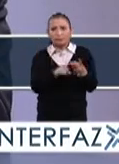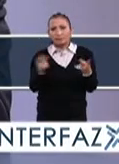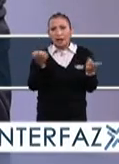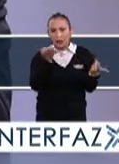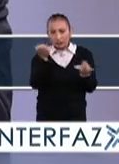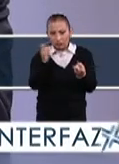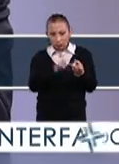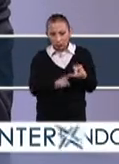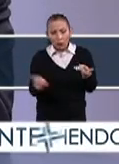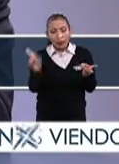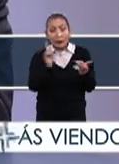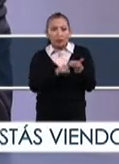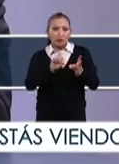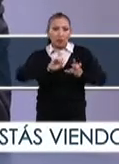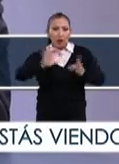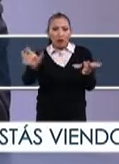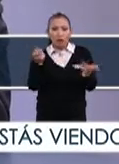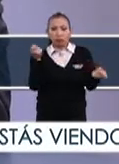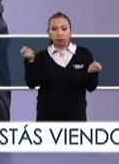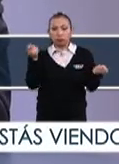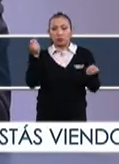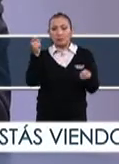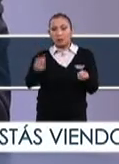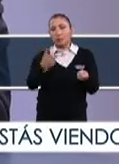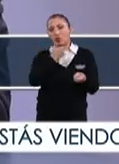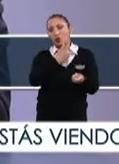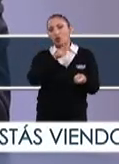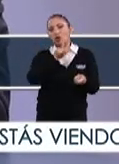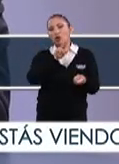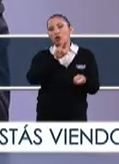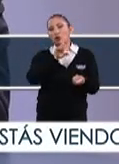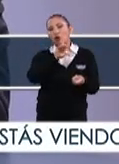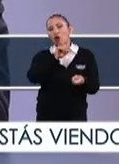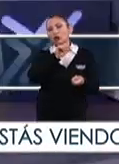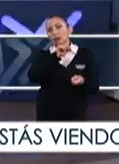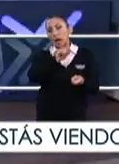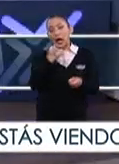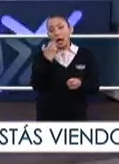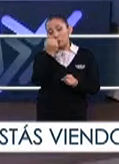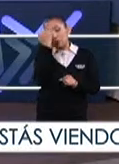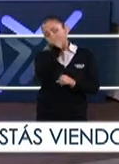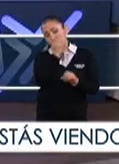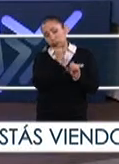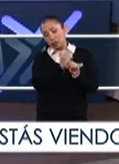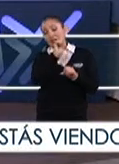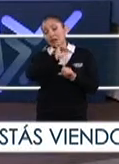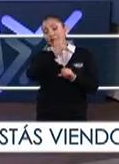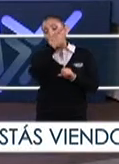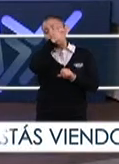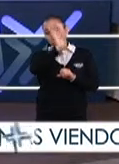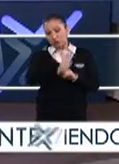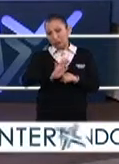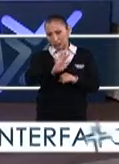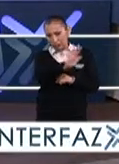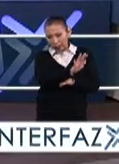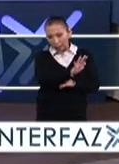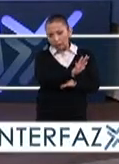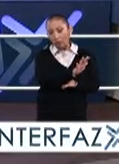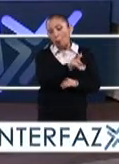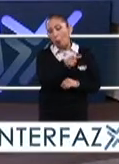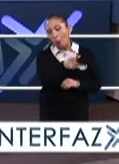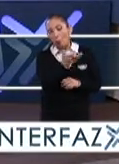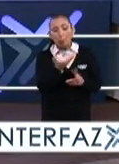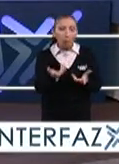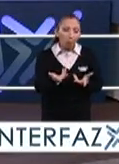de ejercicio y obviamente del control mismo de la glucosa? Sí, pues en estudios se han demostrado que hay un 68%